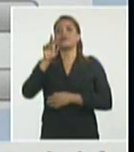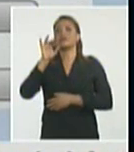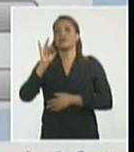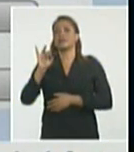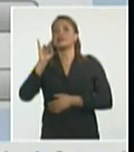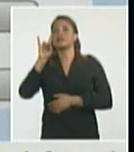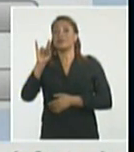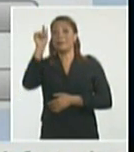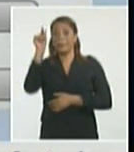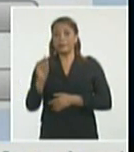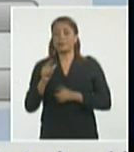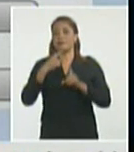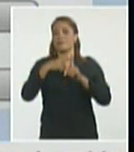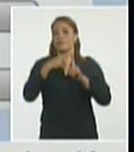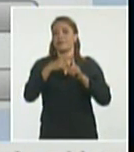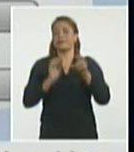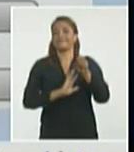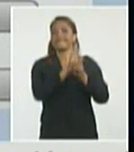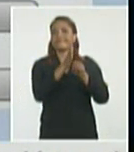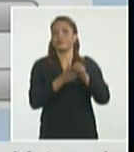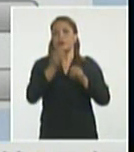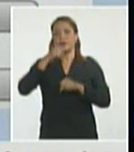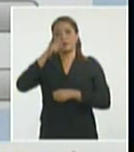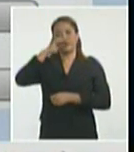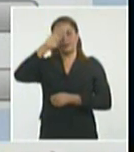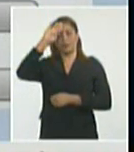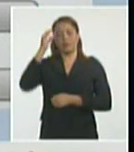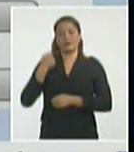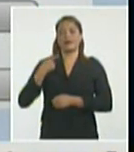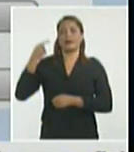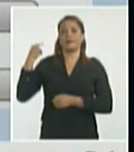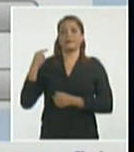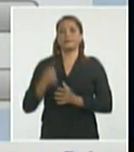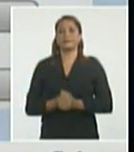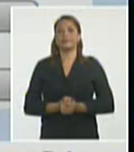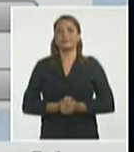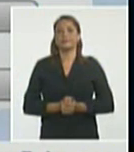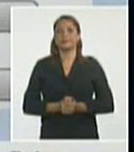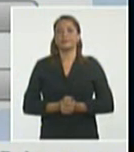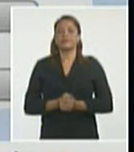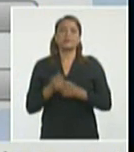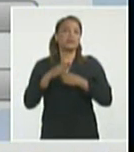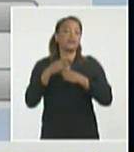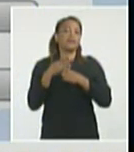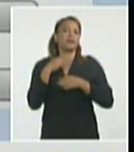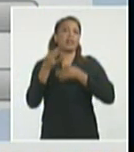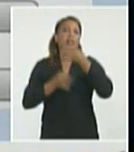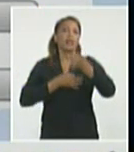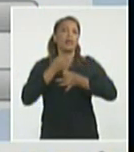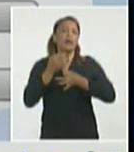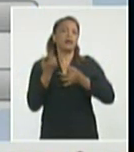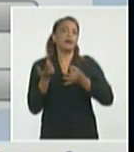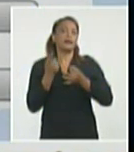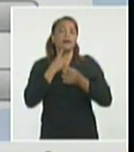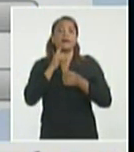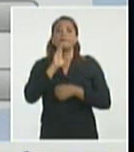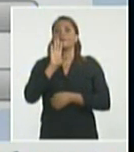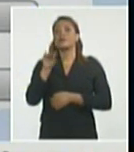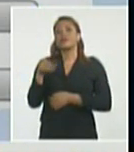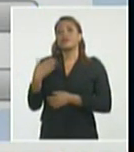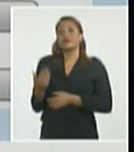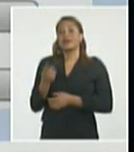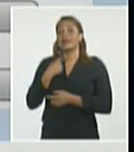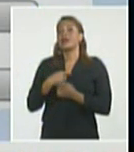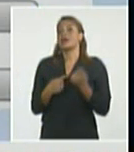6.279 personas con COVID-19 ayer en nuestro país. Estamos hablando incluso, y por eso decía que aunque tal